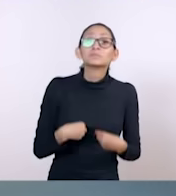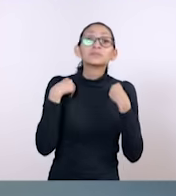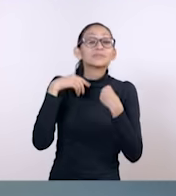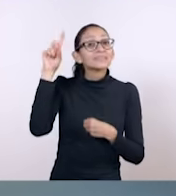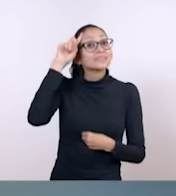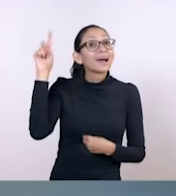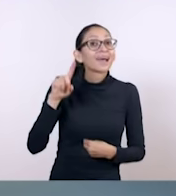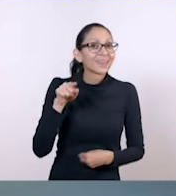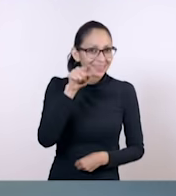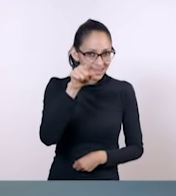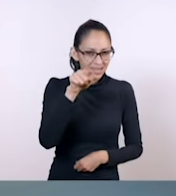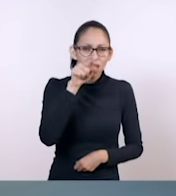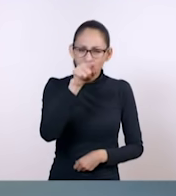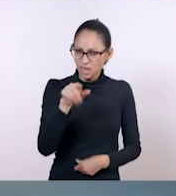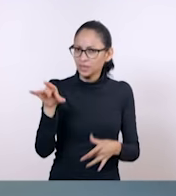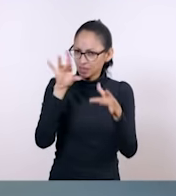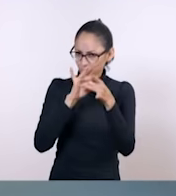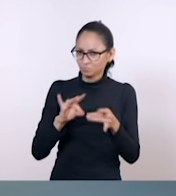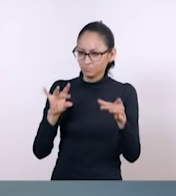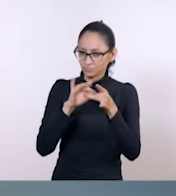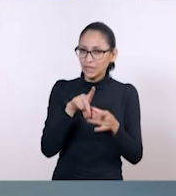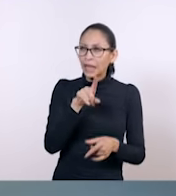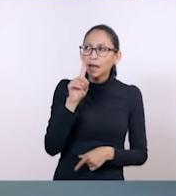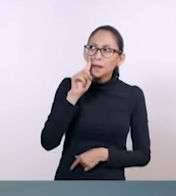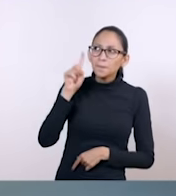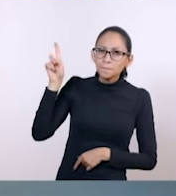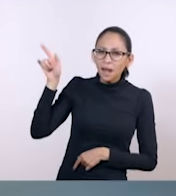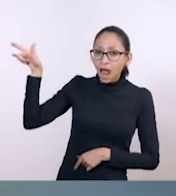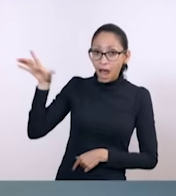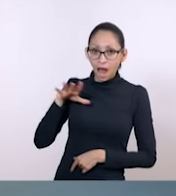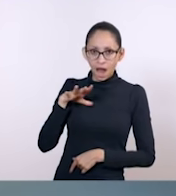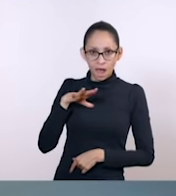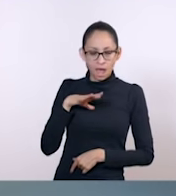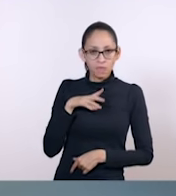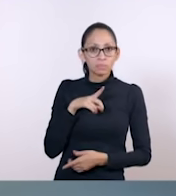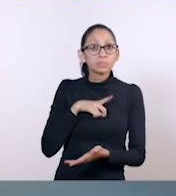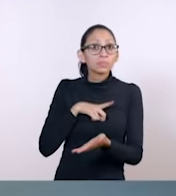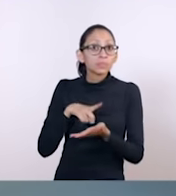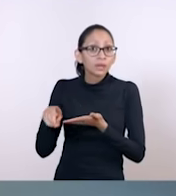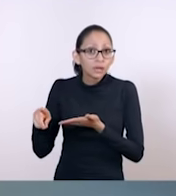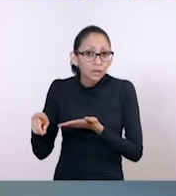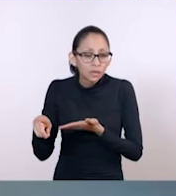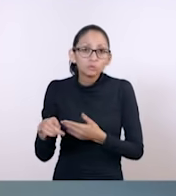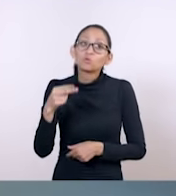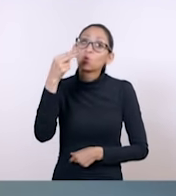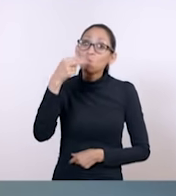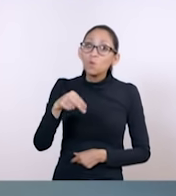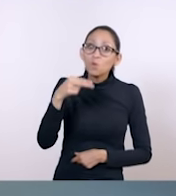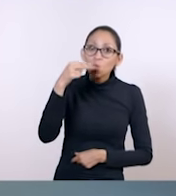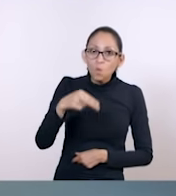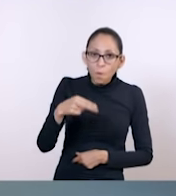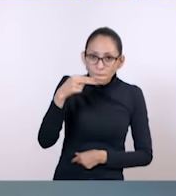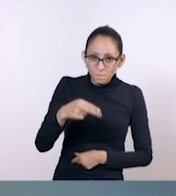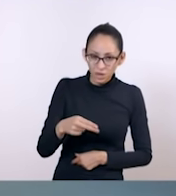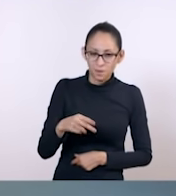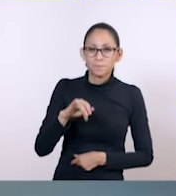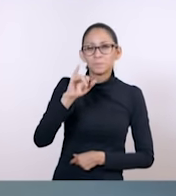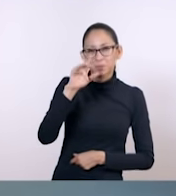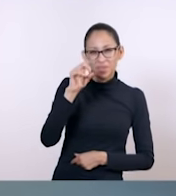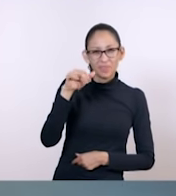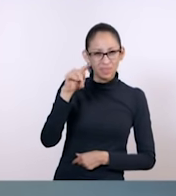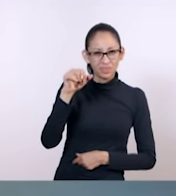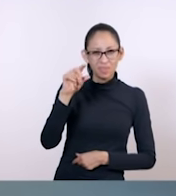en Zacatecas. Y nos dice que reconoció el derecho de tener un nombre y una identidad.